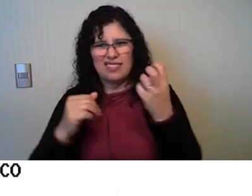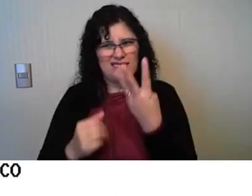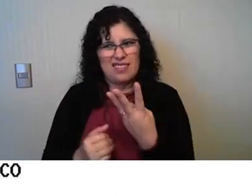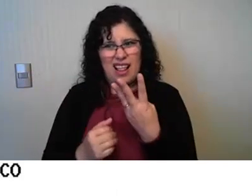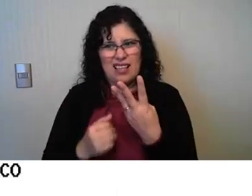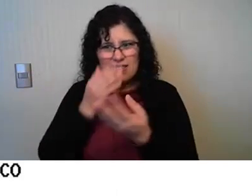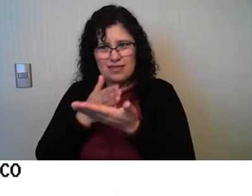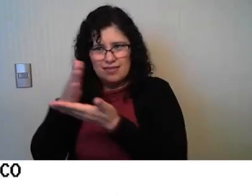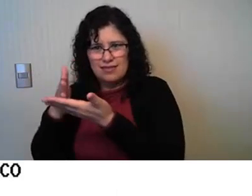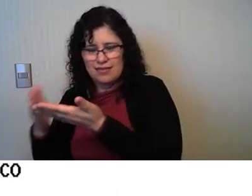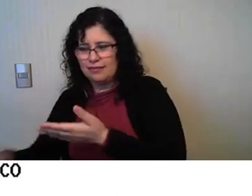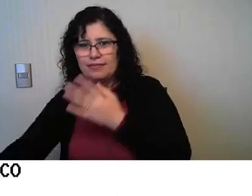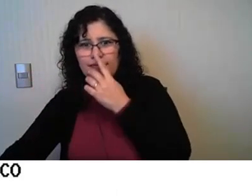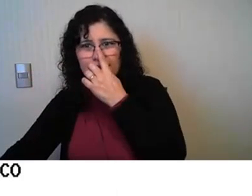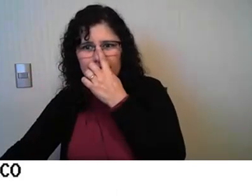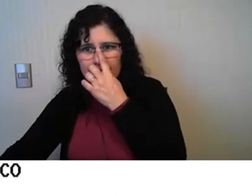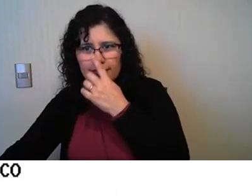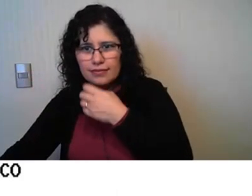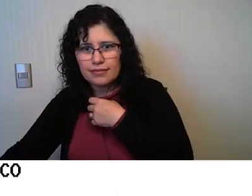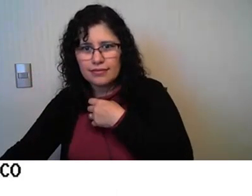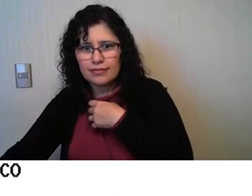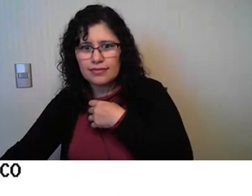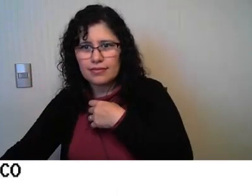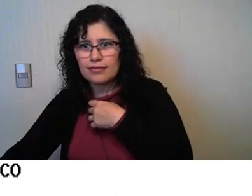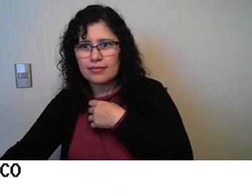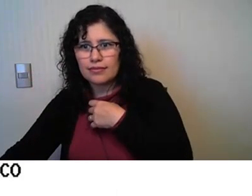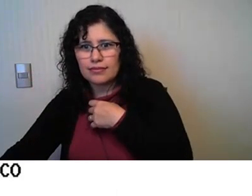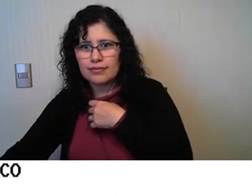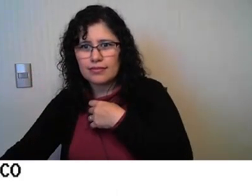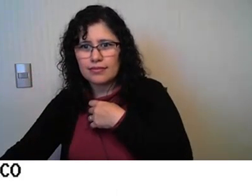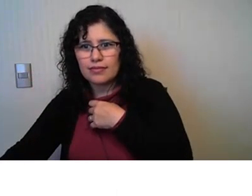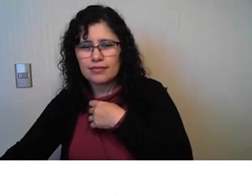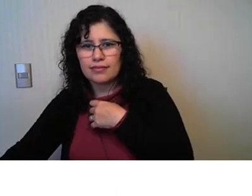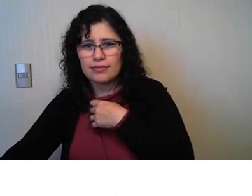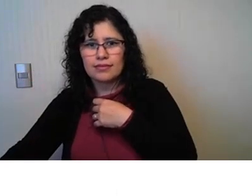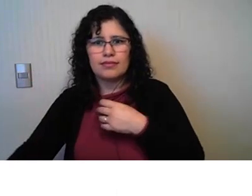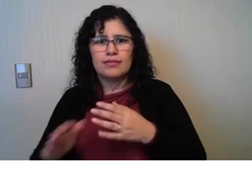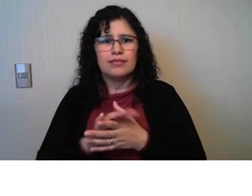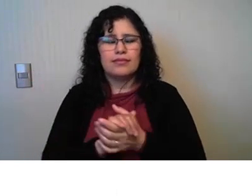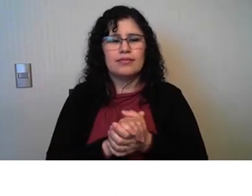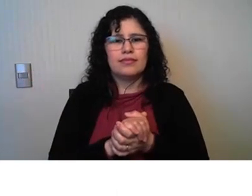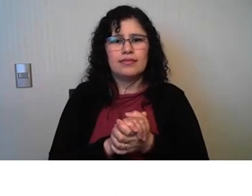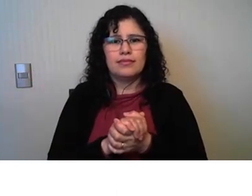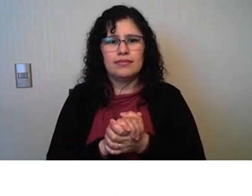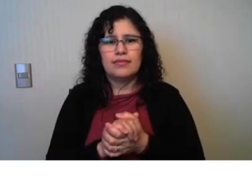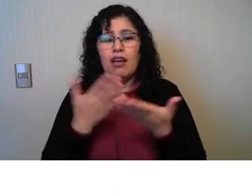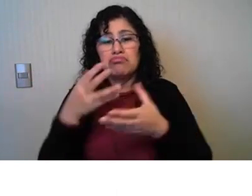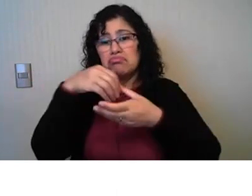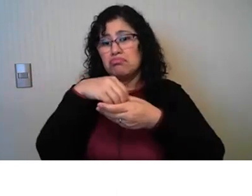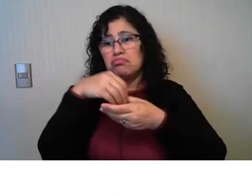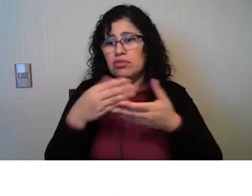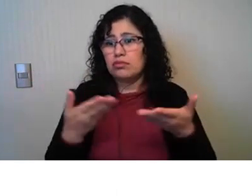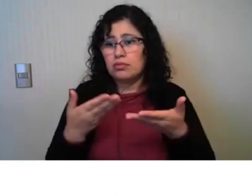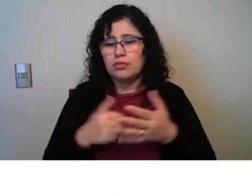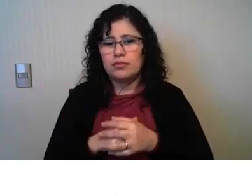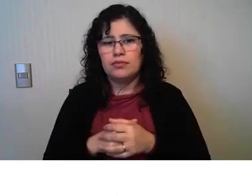declarados, ¿ya? Desde la língula hasta el nódulo. La configuración interna es lo que nos